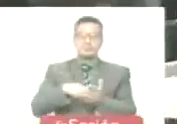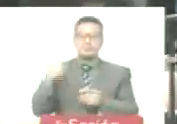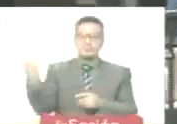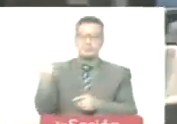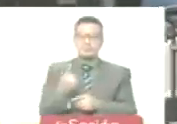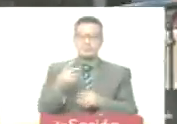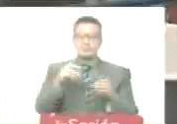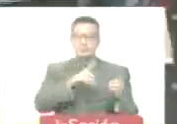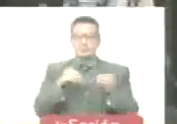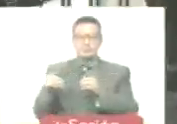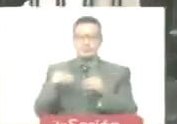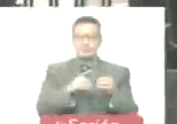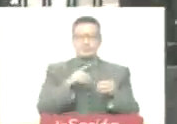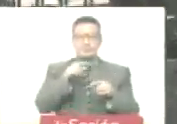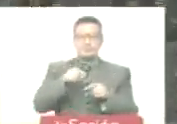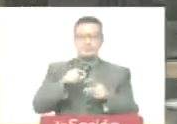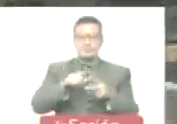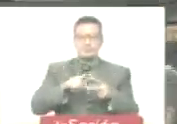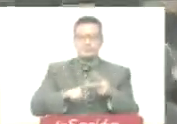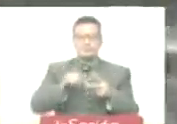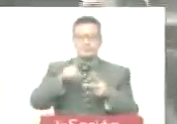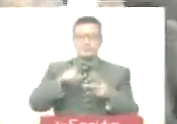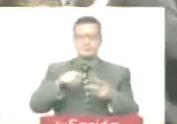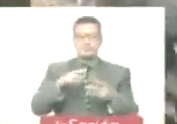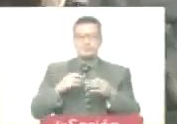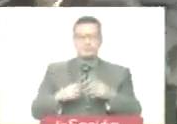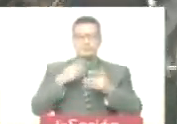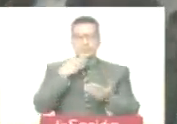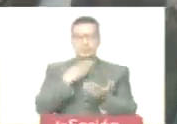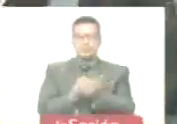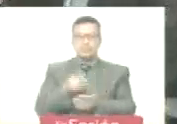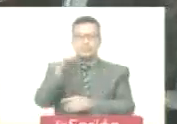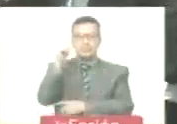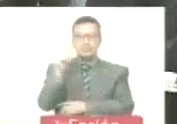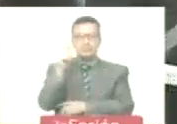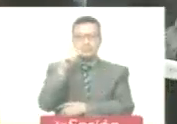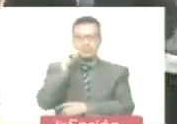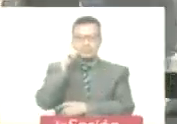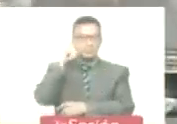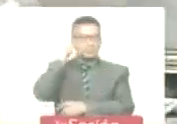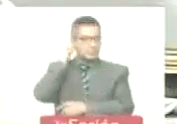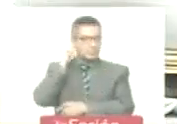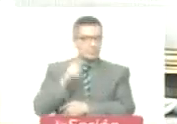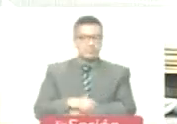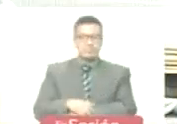a discusión en segunda instancia. Gracias, diputada y diputado.